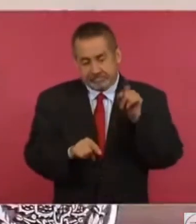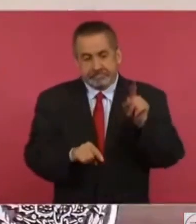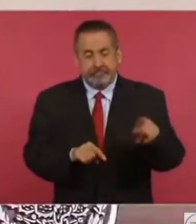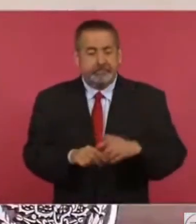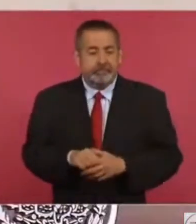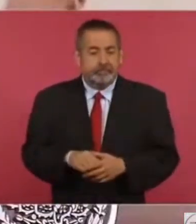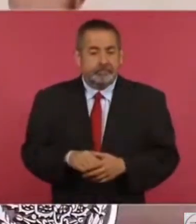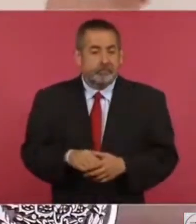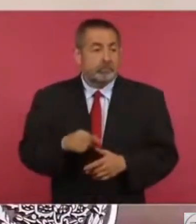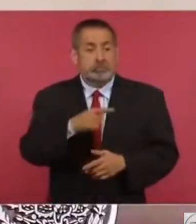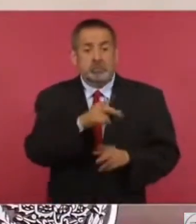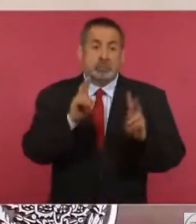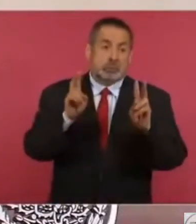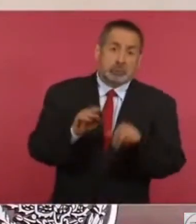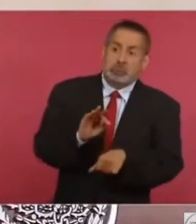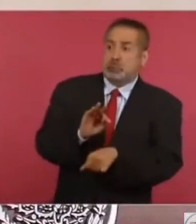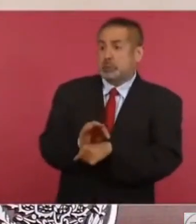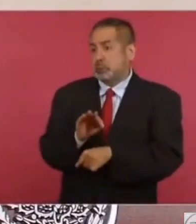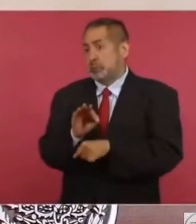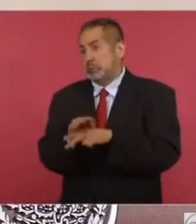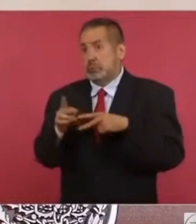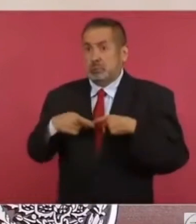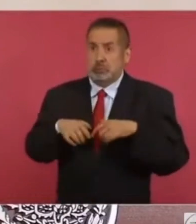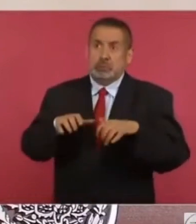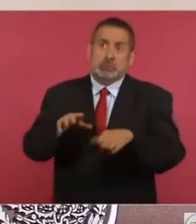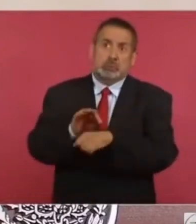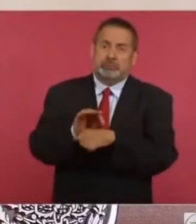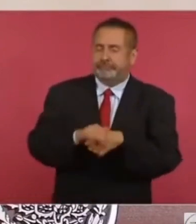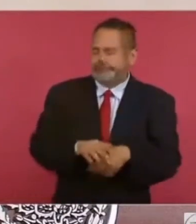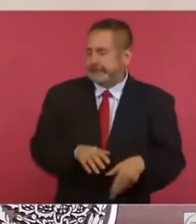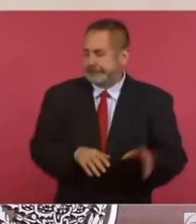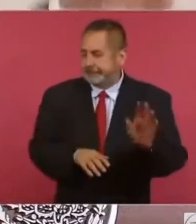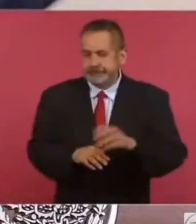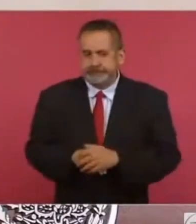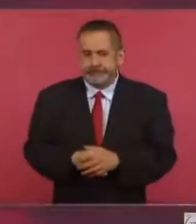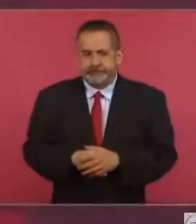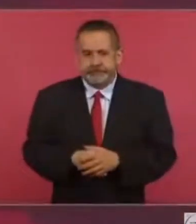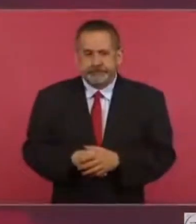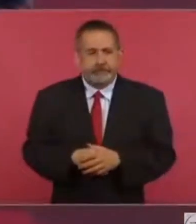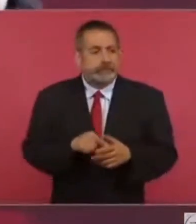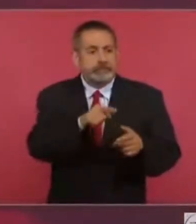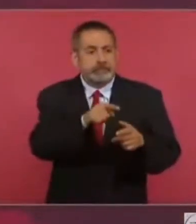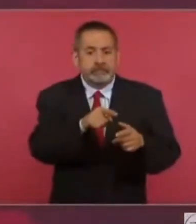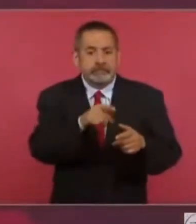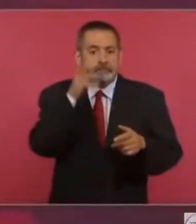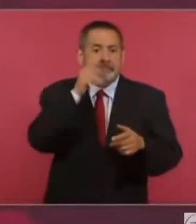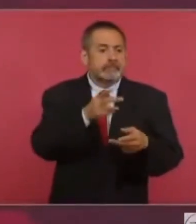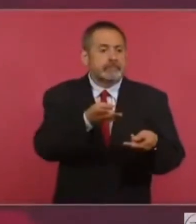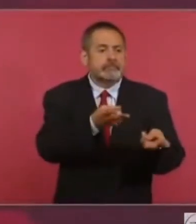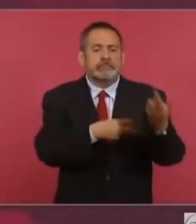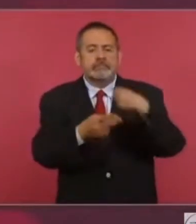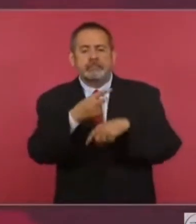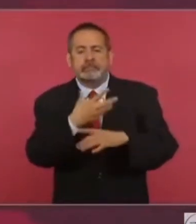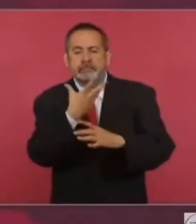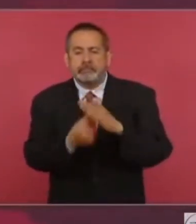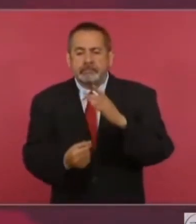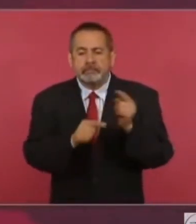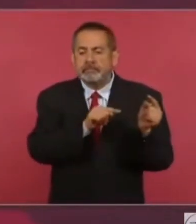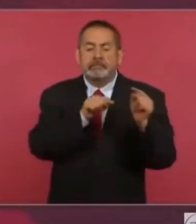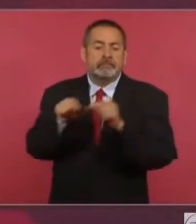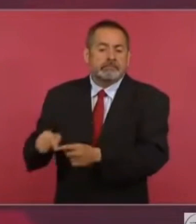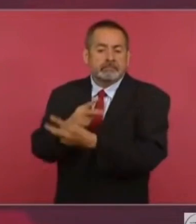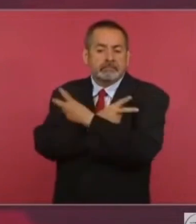que supuestamente defienden a los ciudadanos, ¿no? Se vino de vacaciones a Cancún,